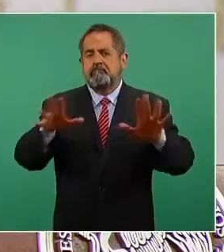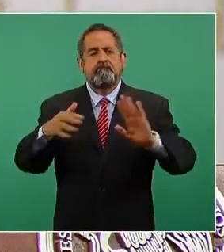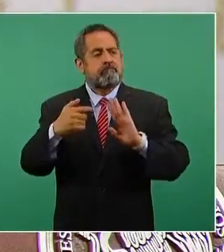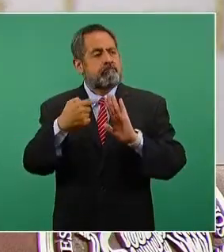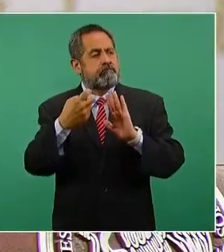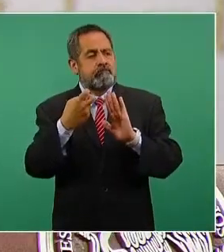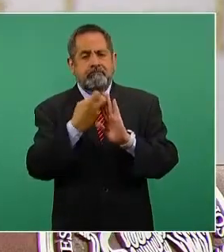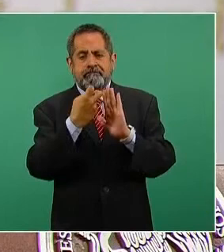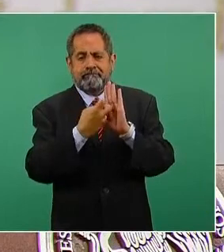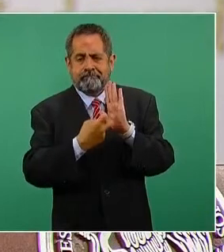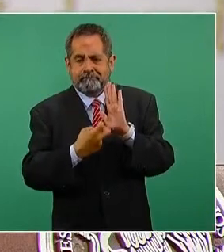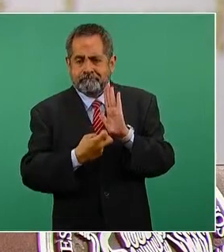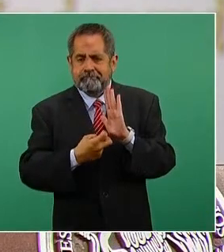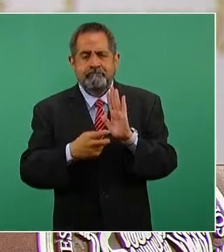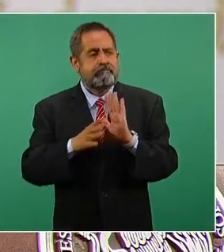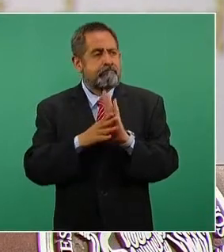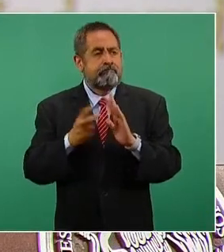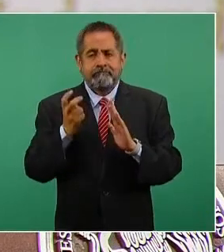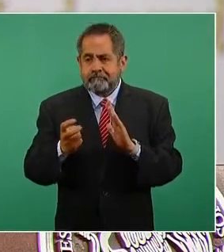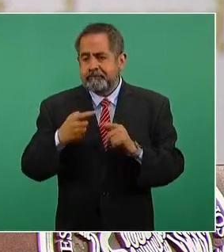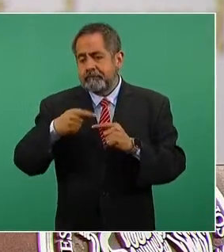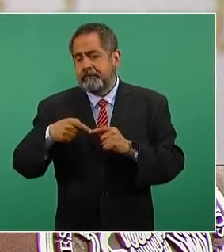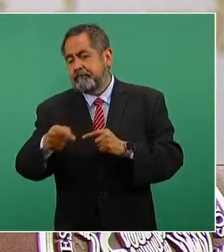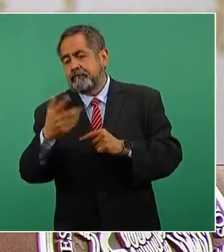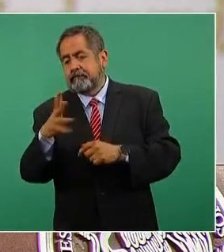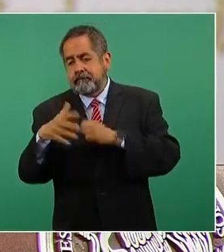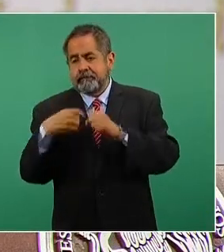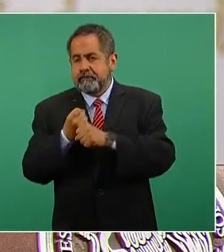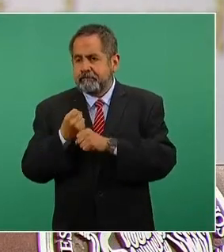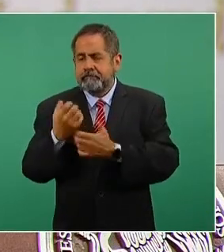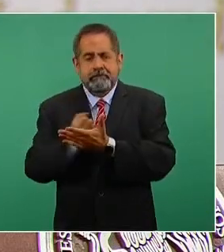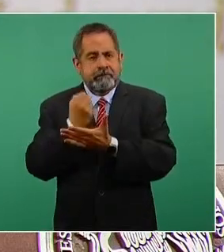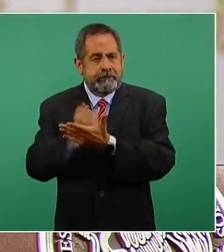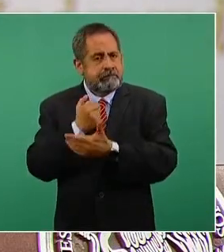la década de avances y logros rápidos.